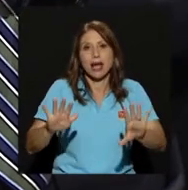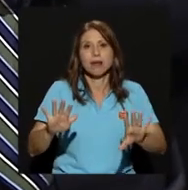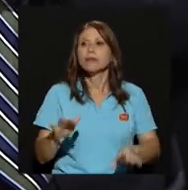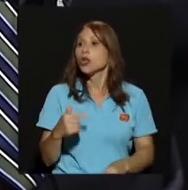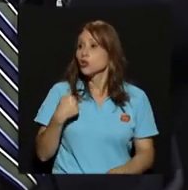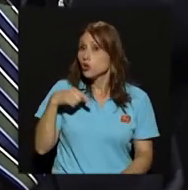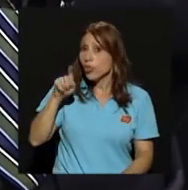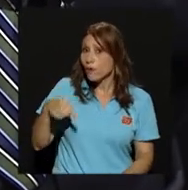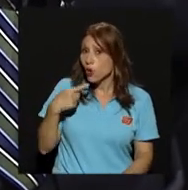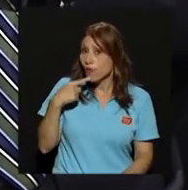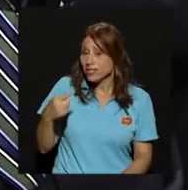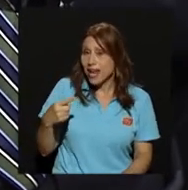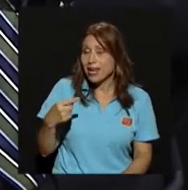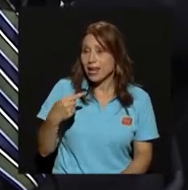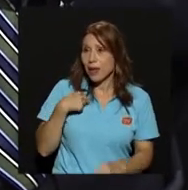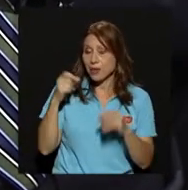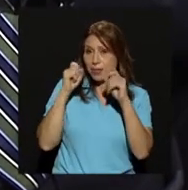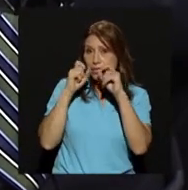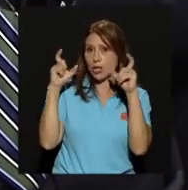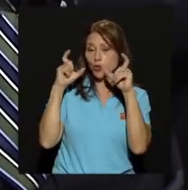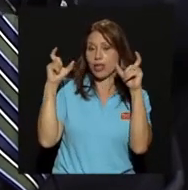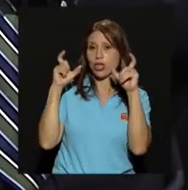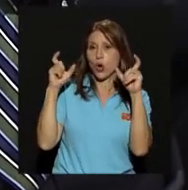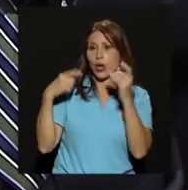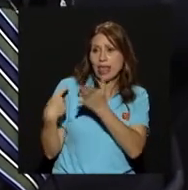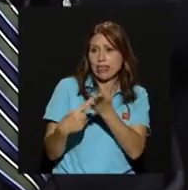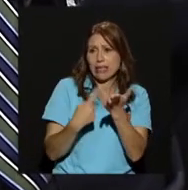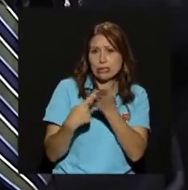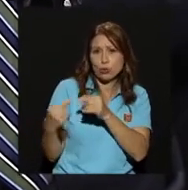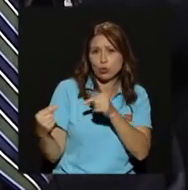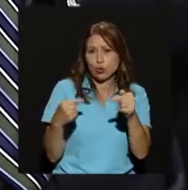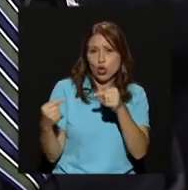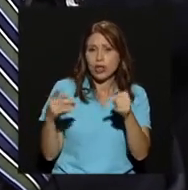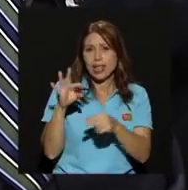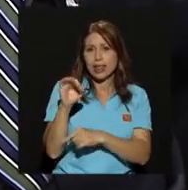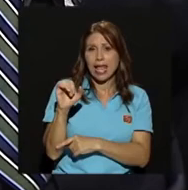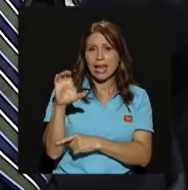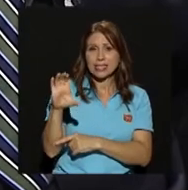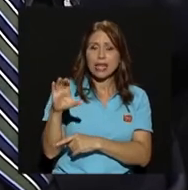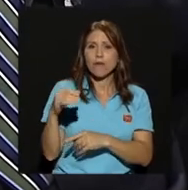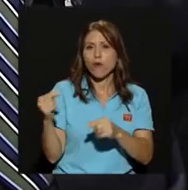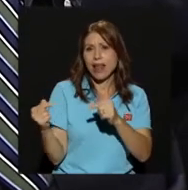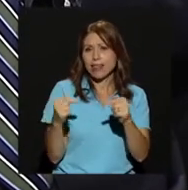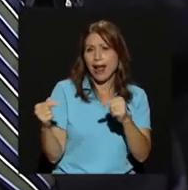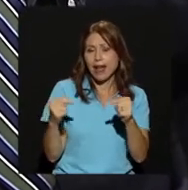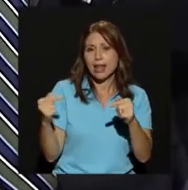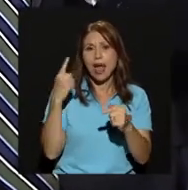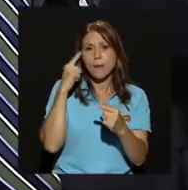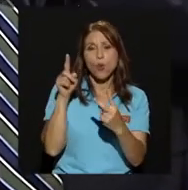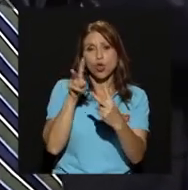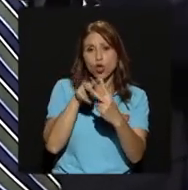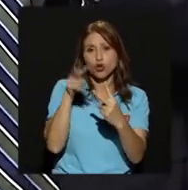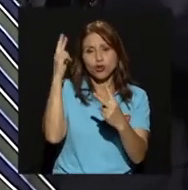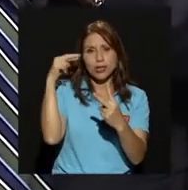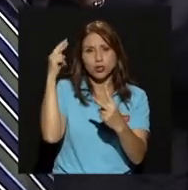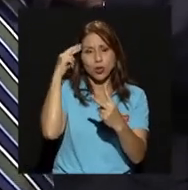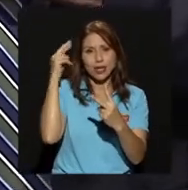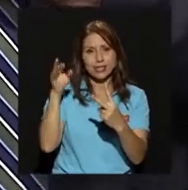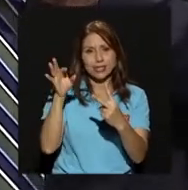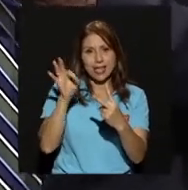sorprendió el que fuera una discusión tan tan álgida por dos razones esenciales